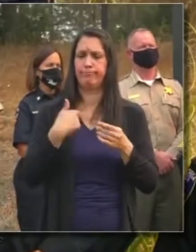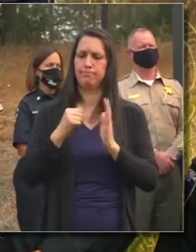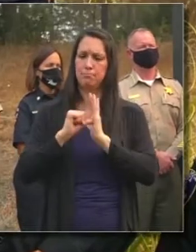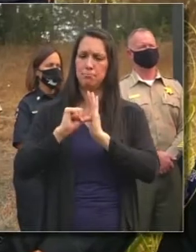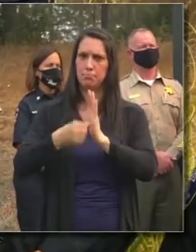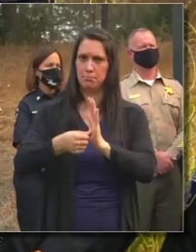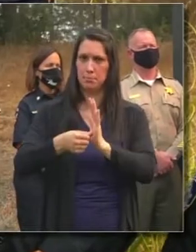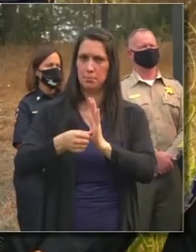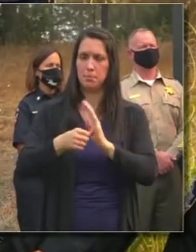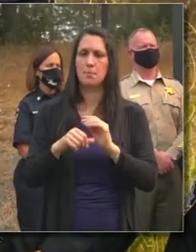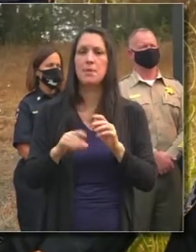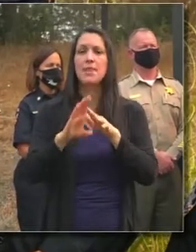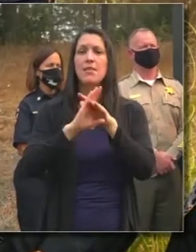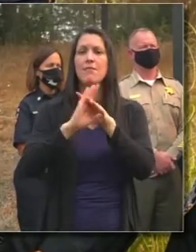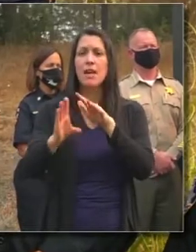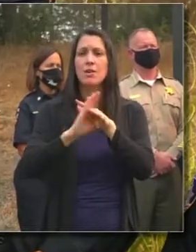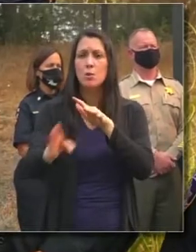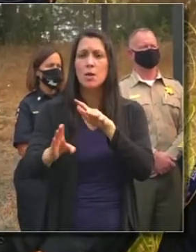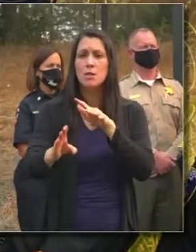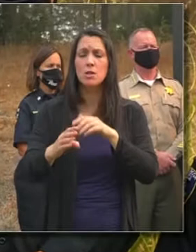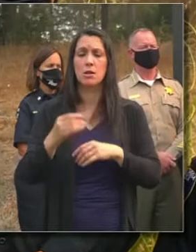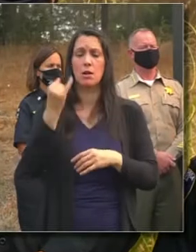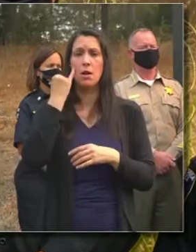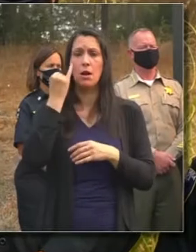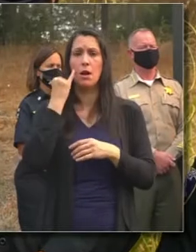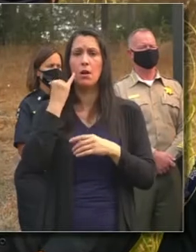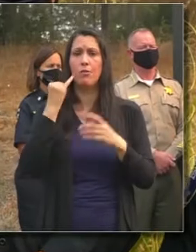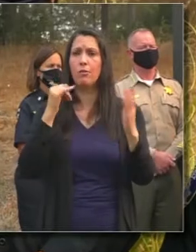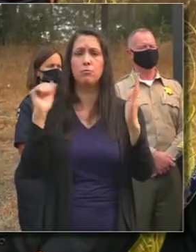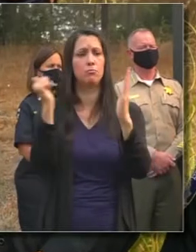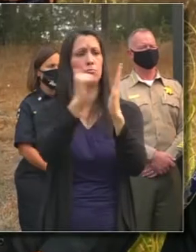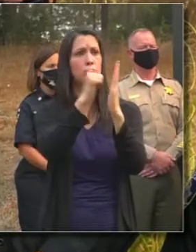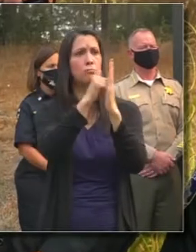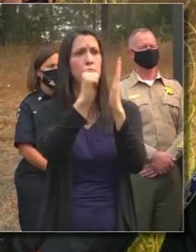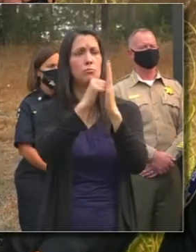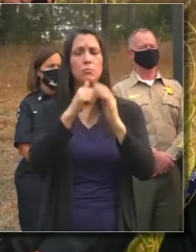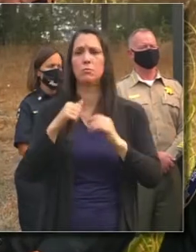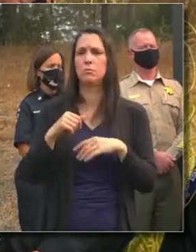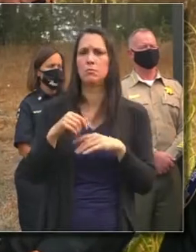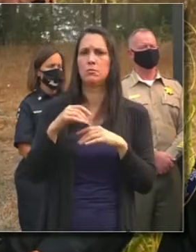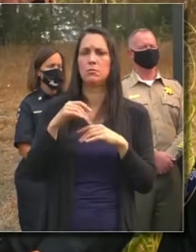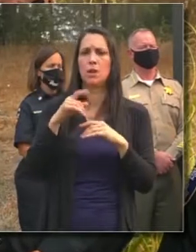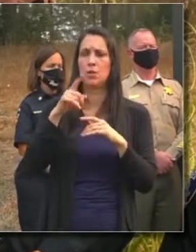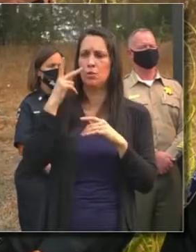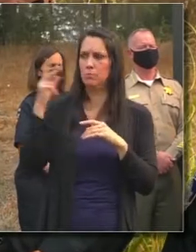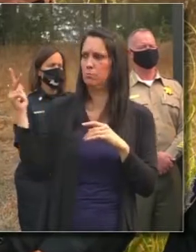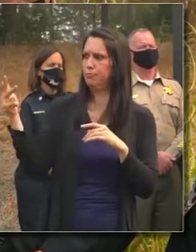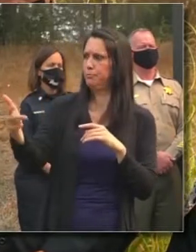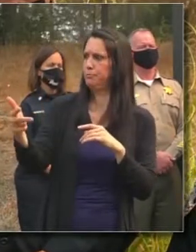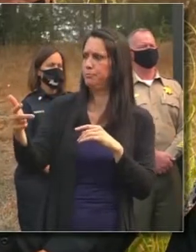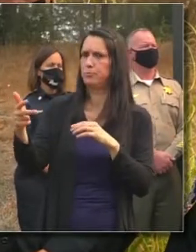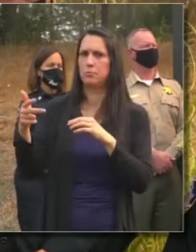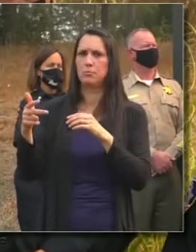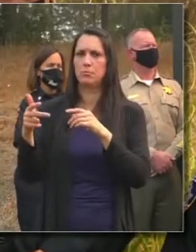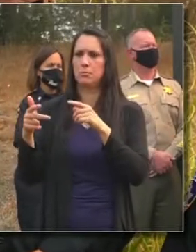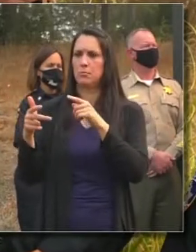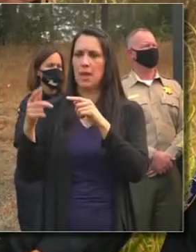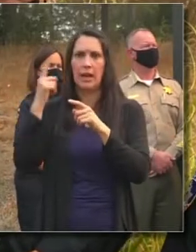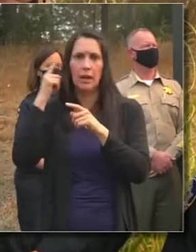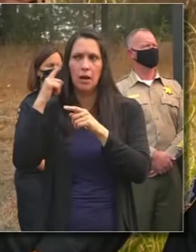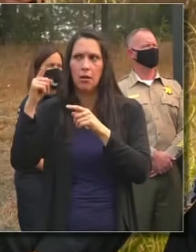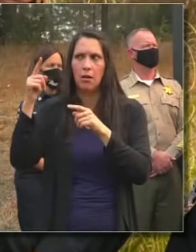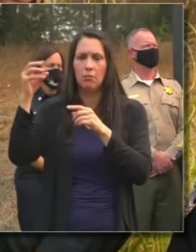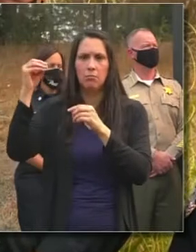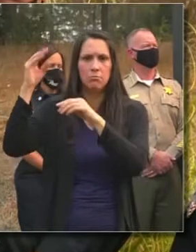quiero es que la evacuación es importante si les piden que se vayan o si oyen la sirena de